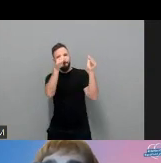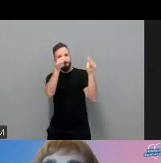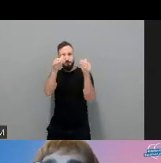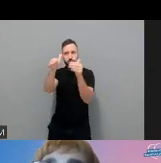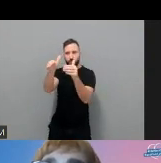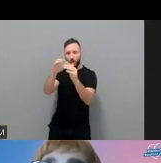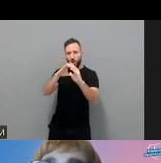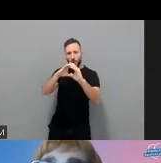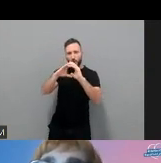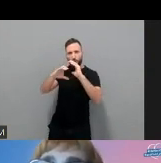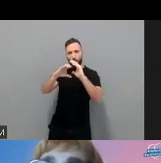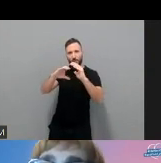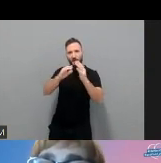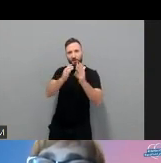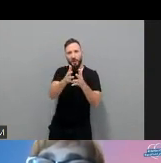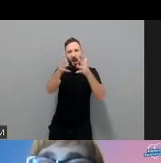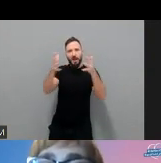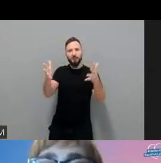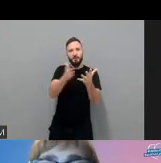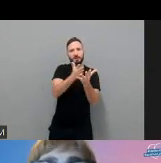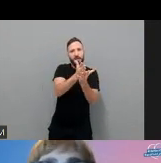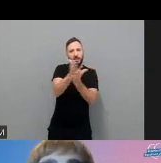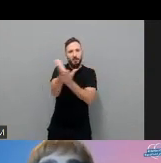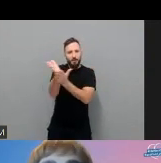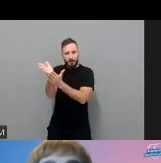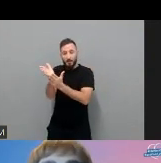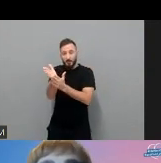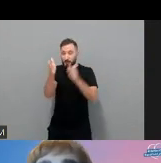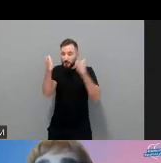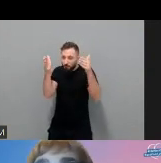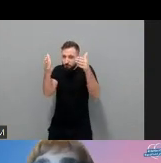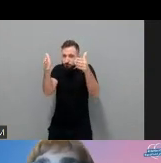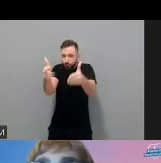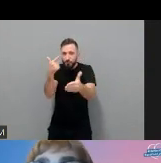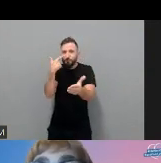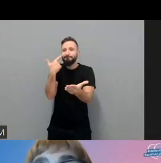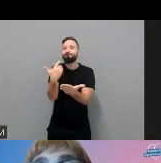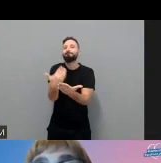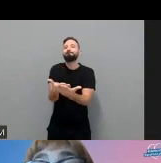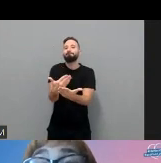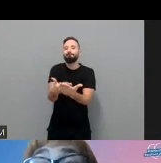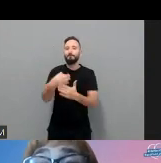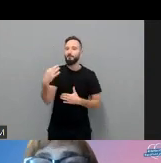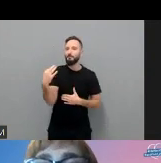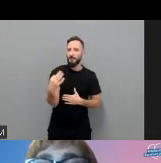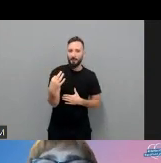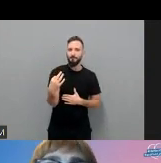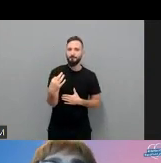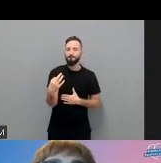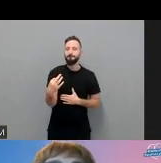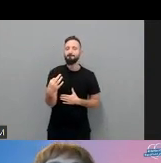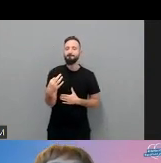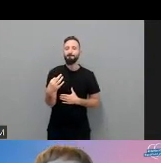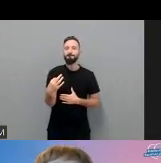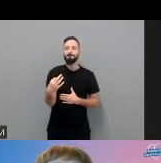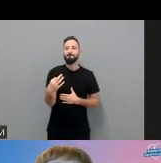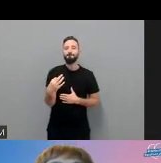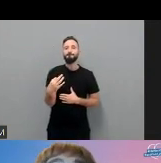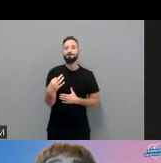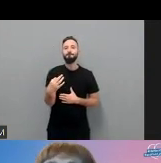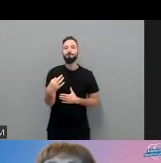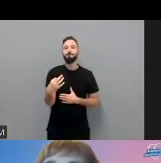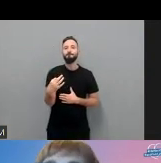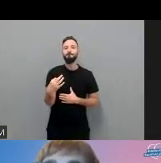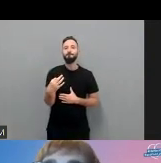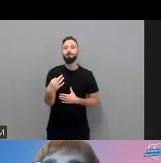la comunicación aumentativa y alternativa, lo que constatamos es que desgraciadamente